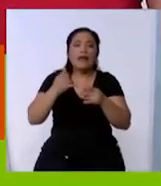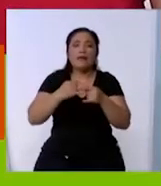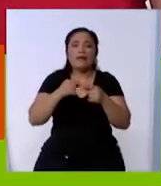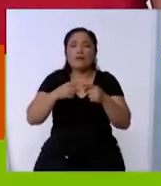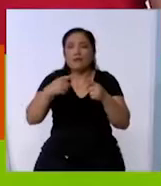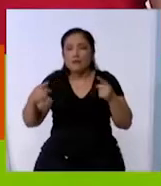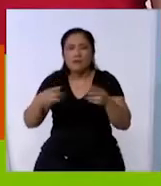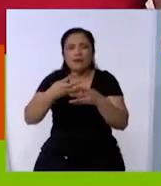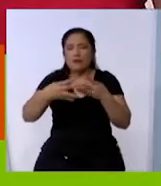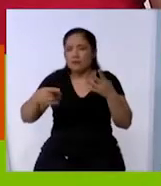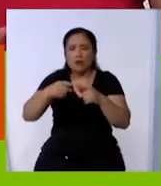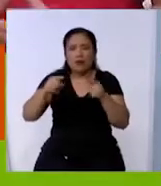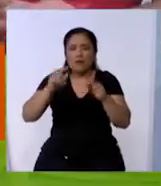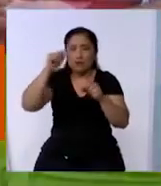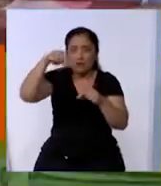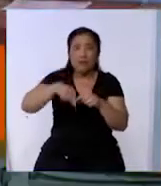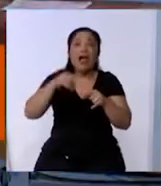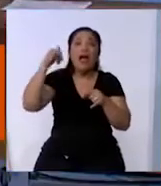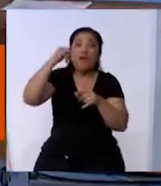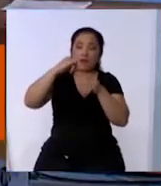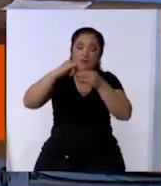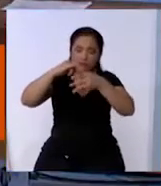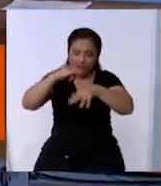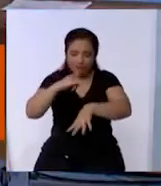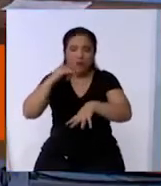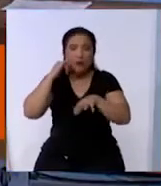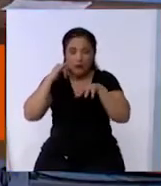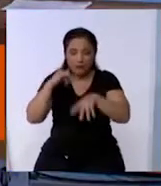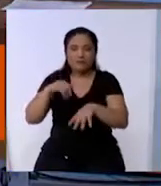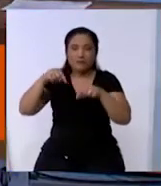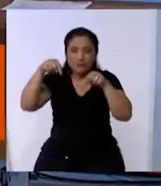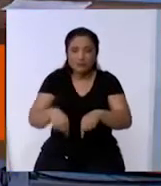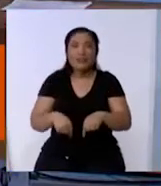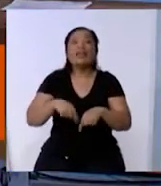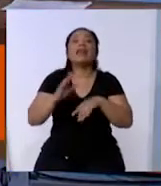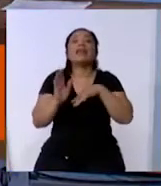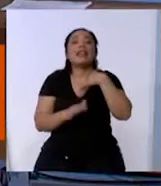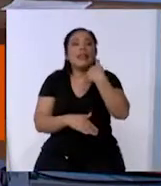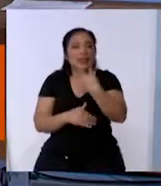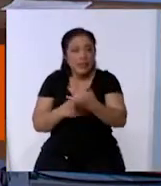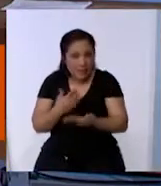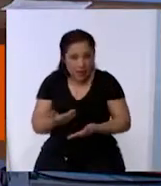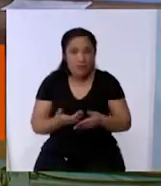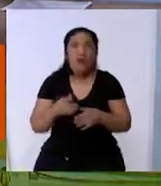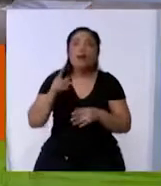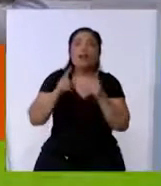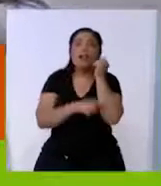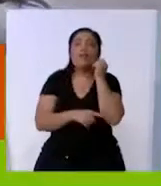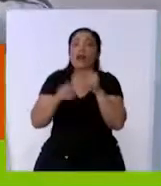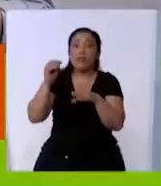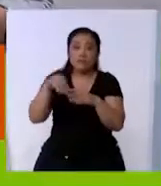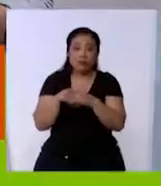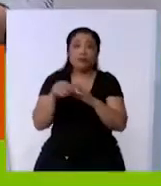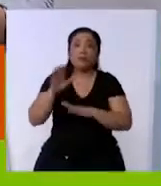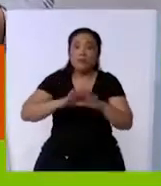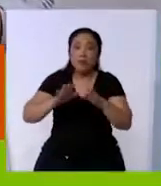trae consigo el avión, porque se sobrecargó en la atmósfera. Después de eso, los empleados del aeropuerto se acercan